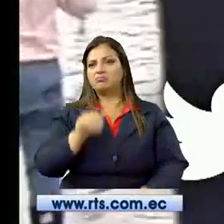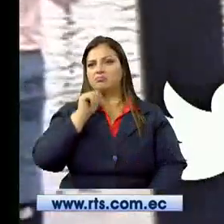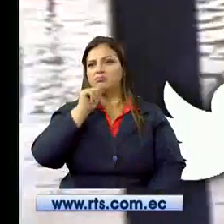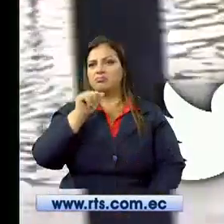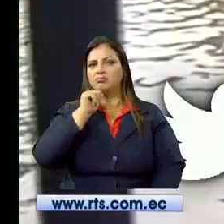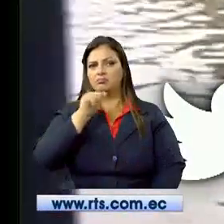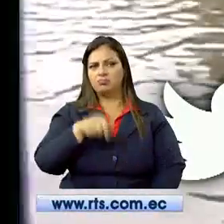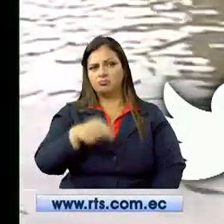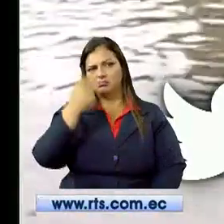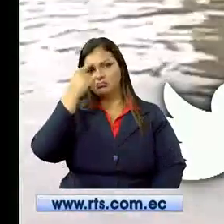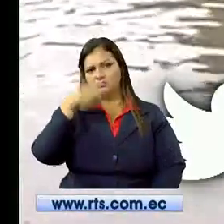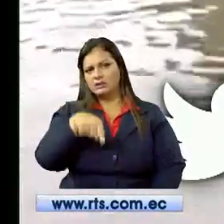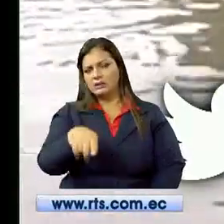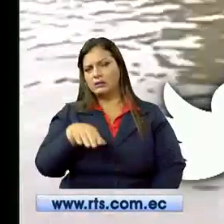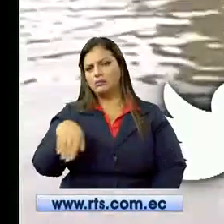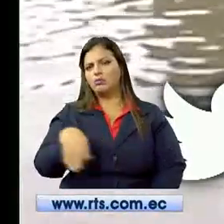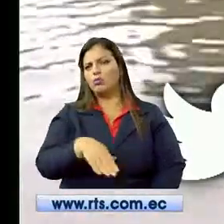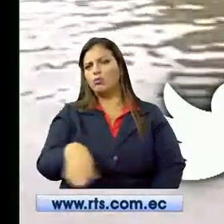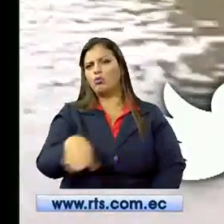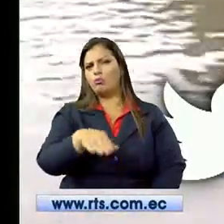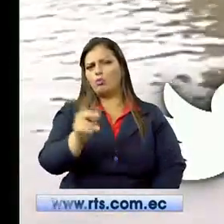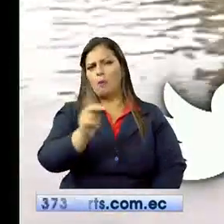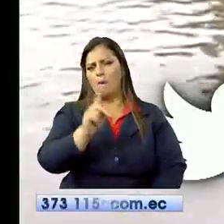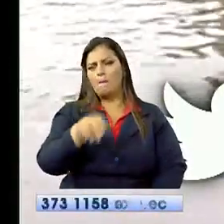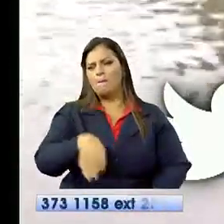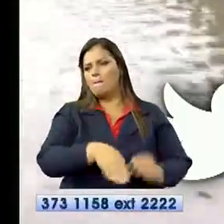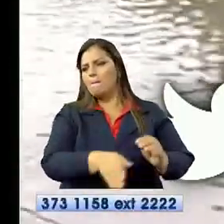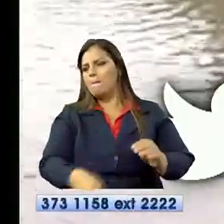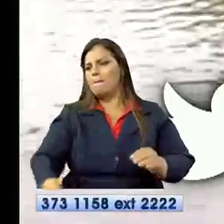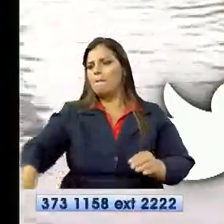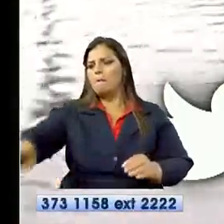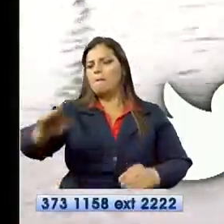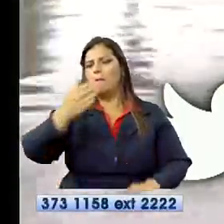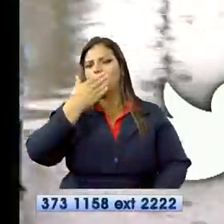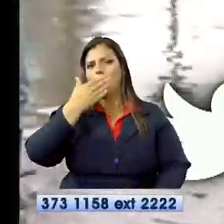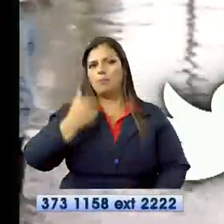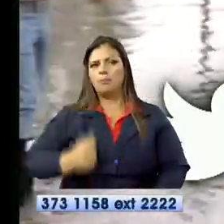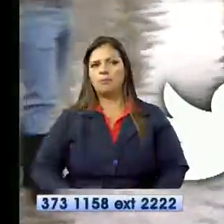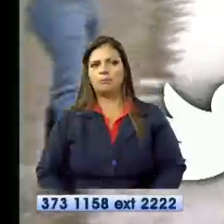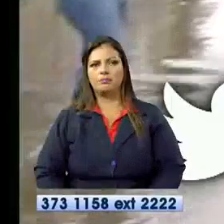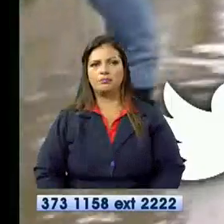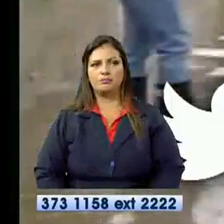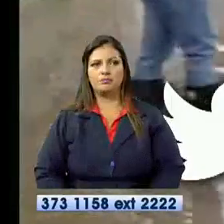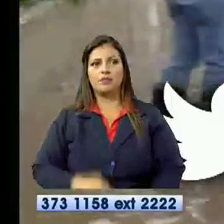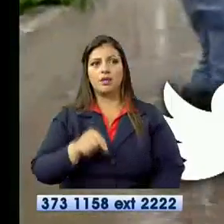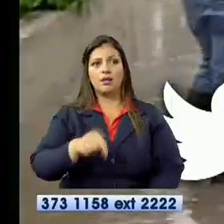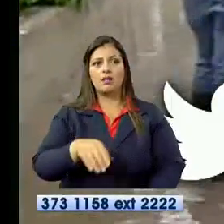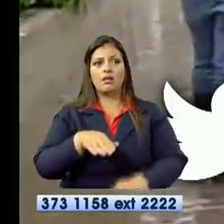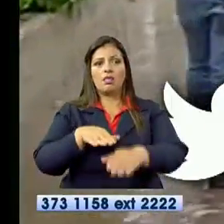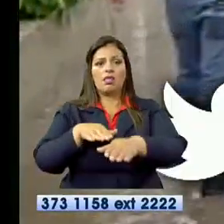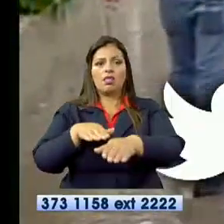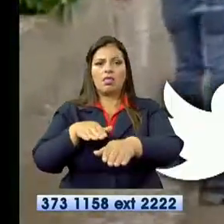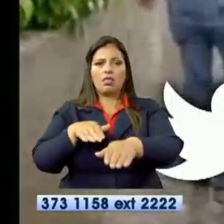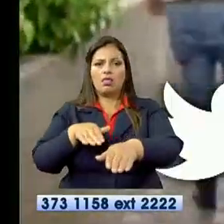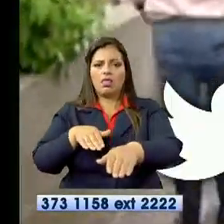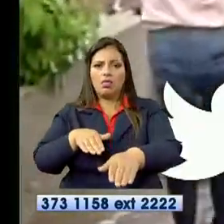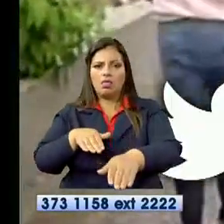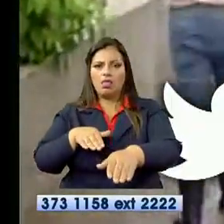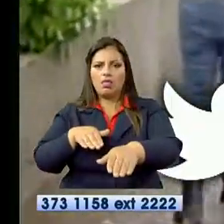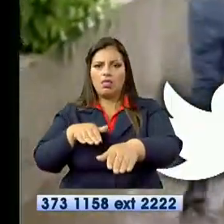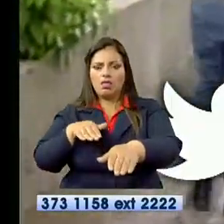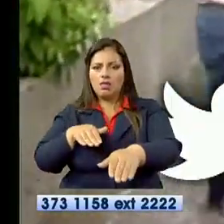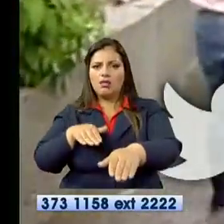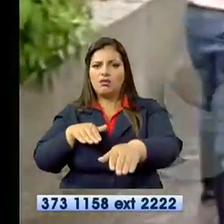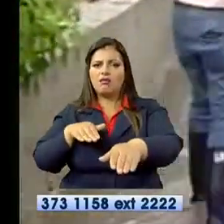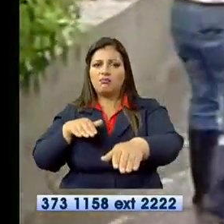Tome rutas alternas porque el tráfico todavía aquí está bastante, bastante lento, perdón por dar la espalda. Está bastante